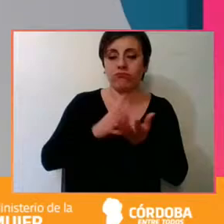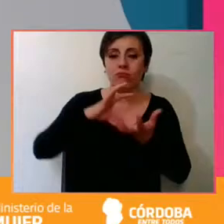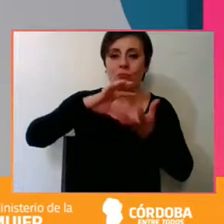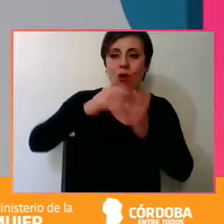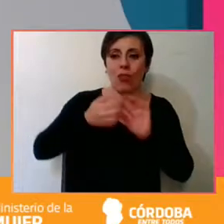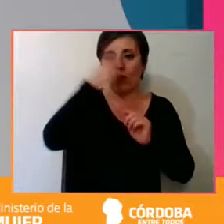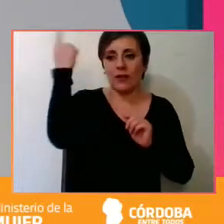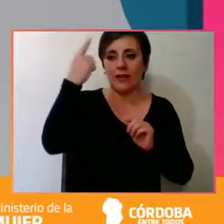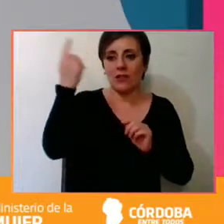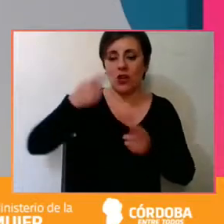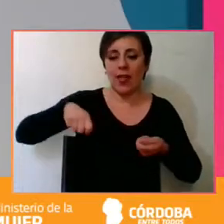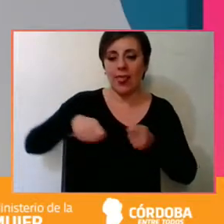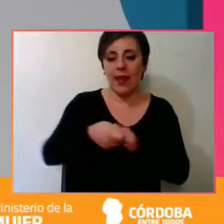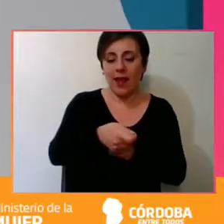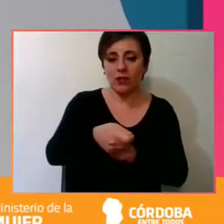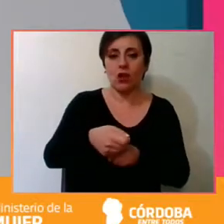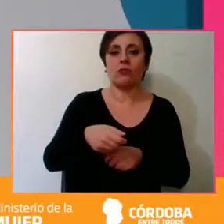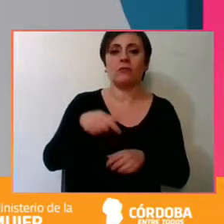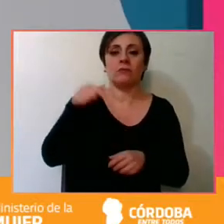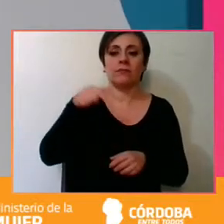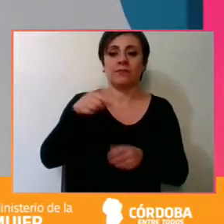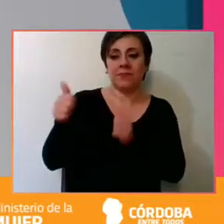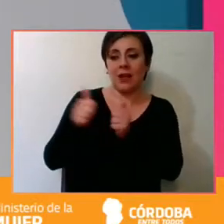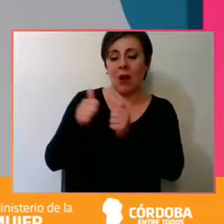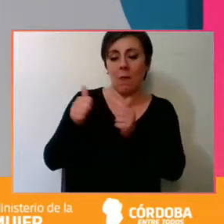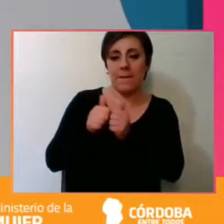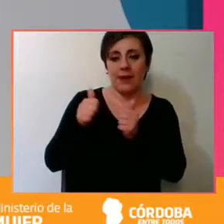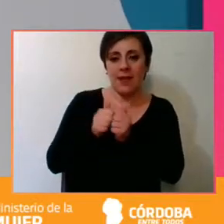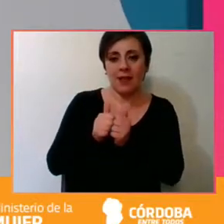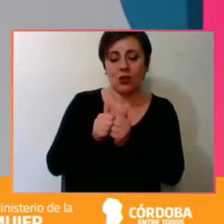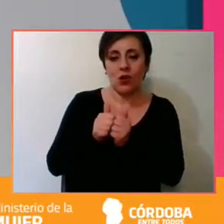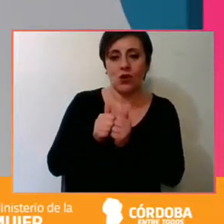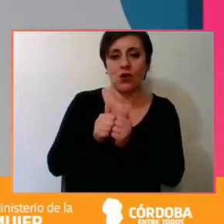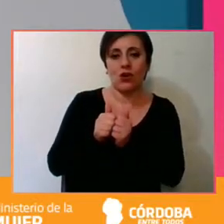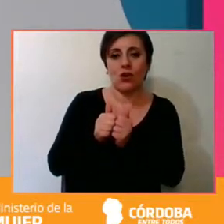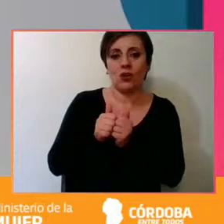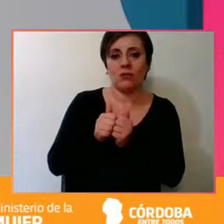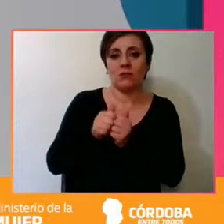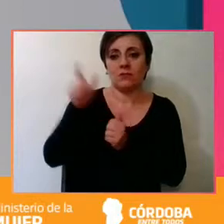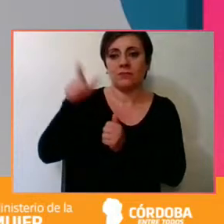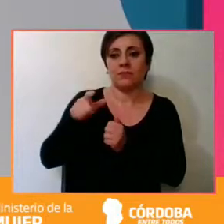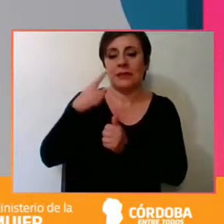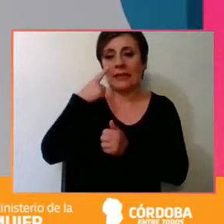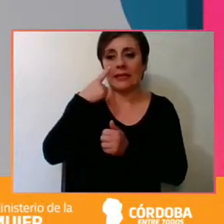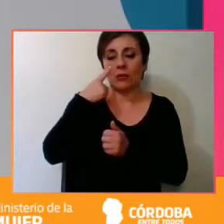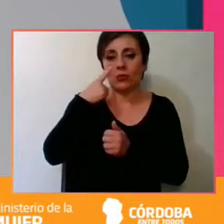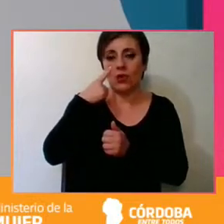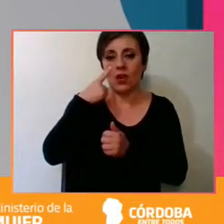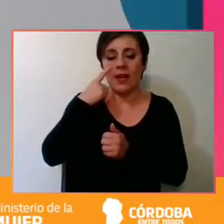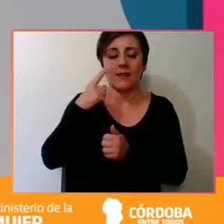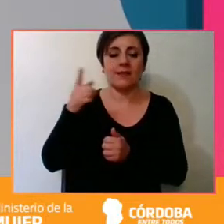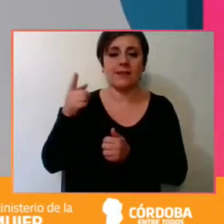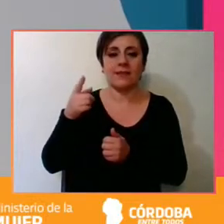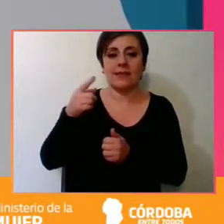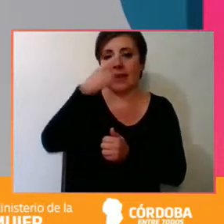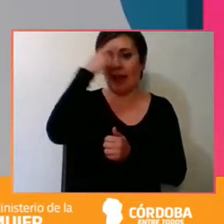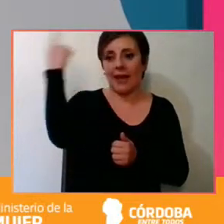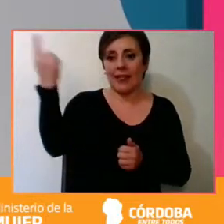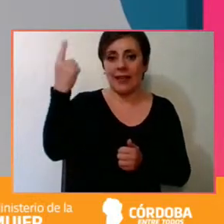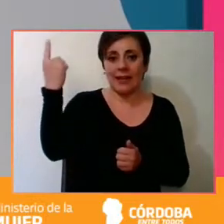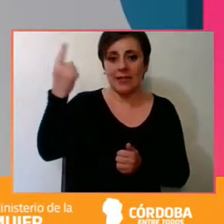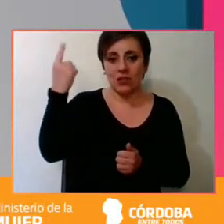gestión, con quienes hoy nos están acompañando, que son los organismos y entidades internacionales que